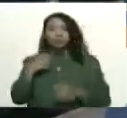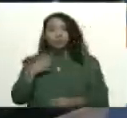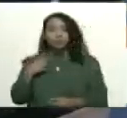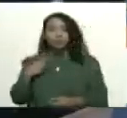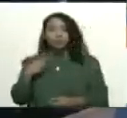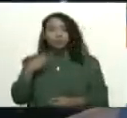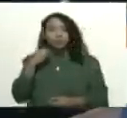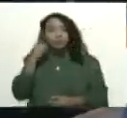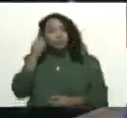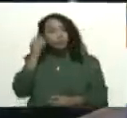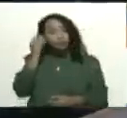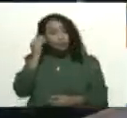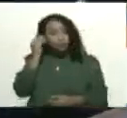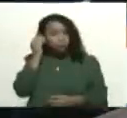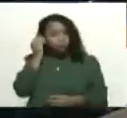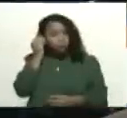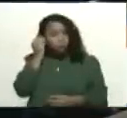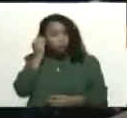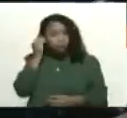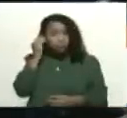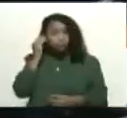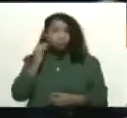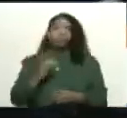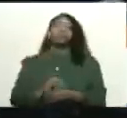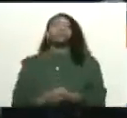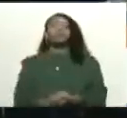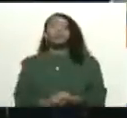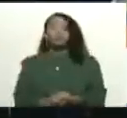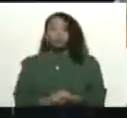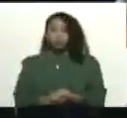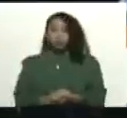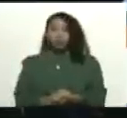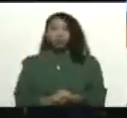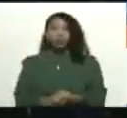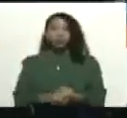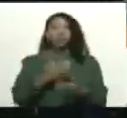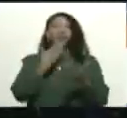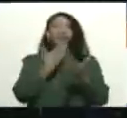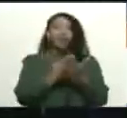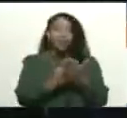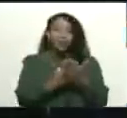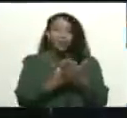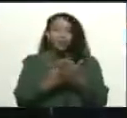Muchas gracias, Camila.